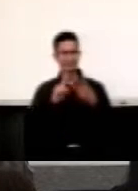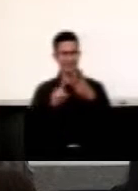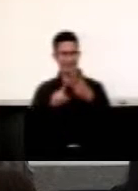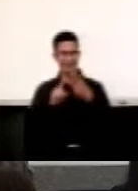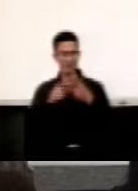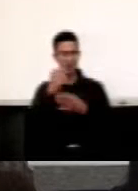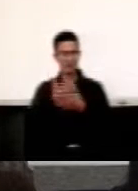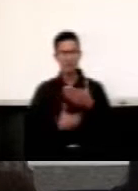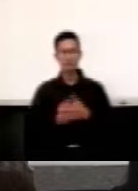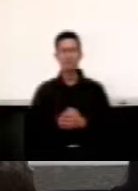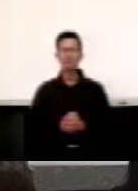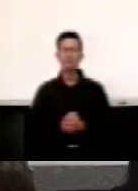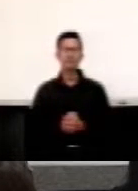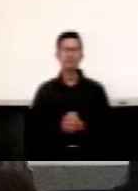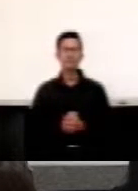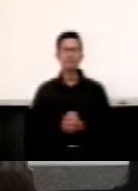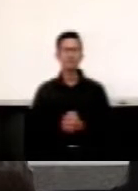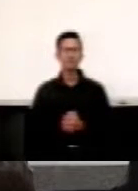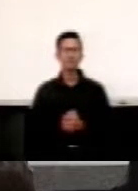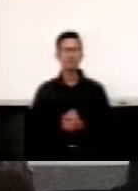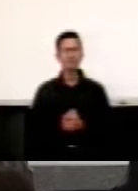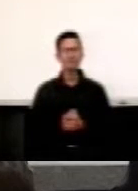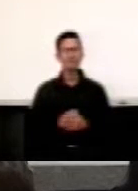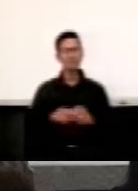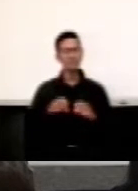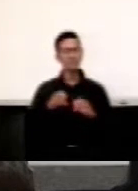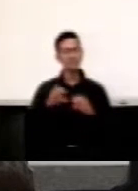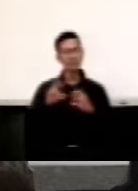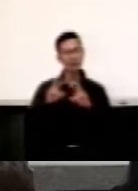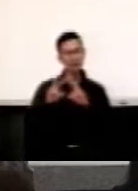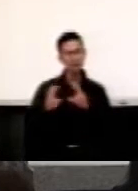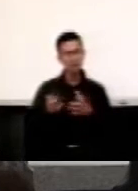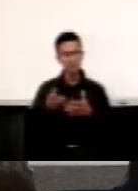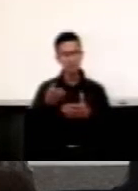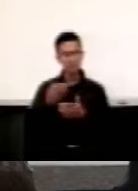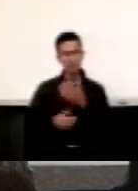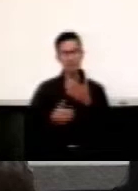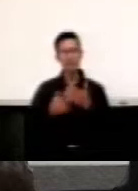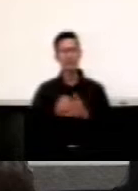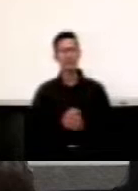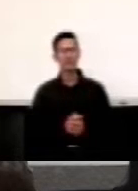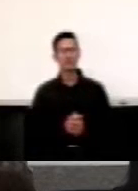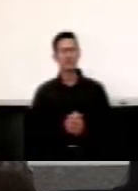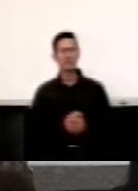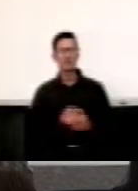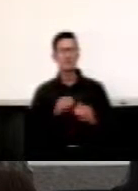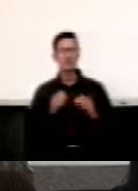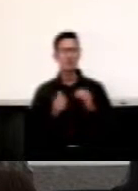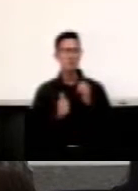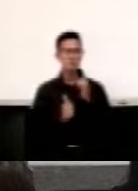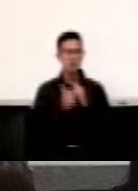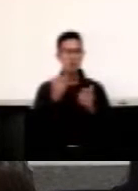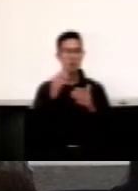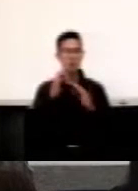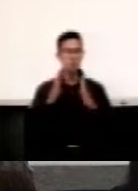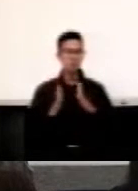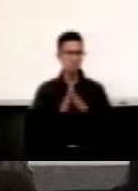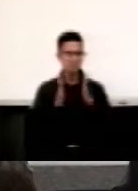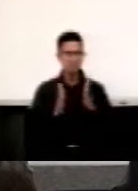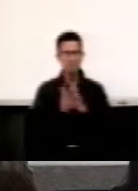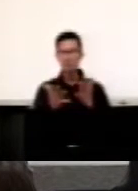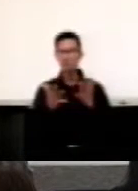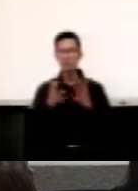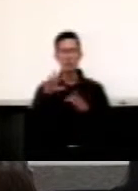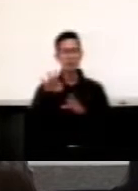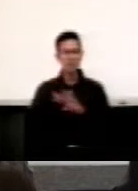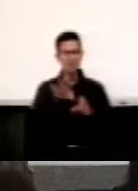sobre el sistema de partidos mexicanos y habla este apartado sobre la competitividad electoral. Ya analiza